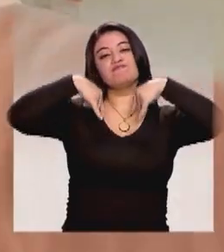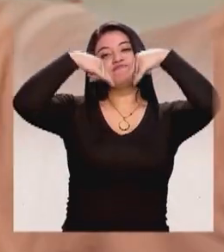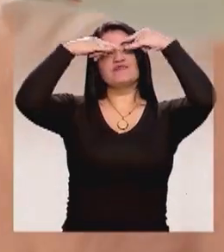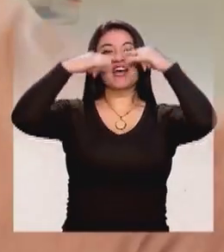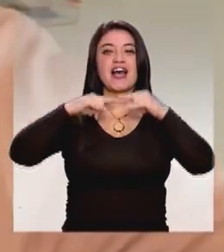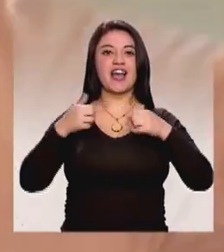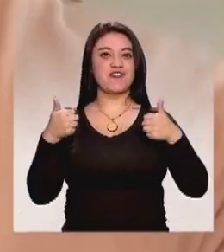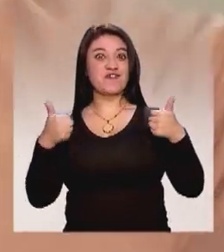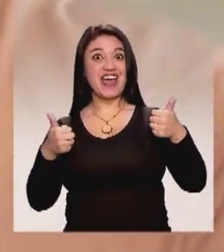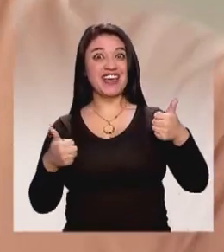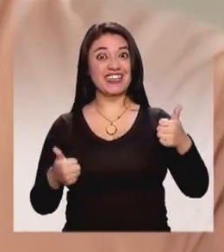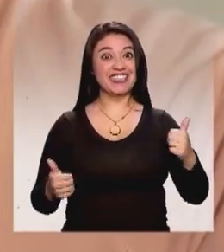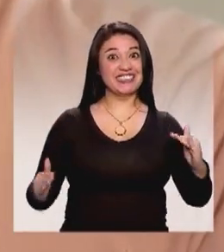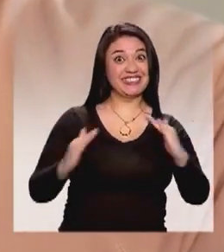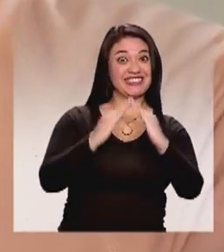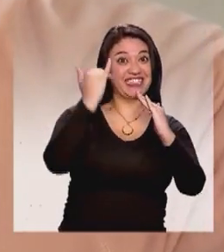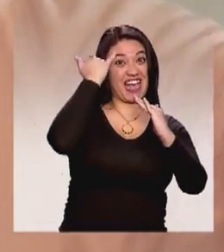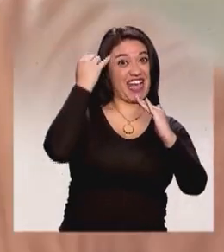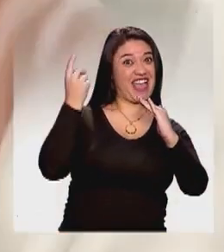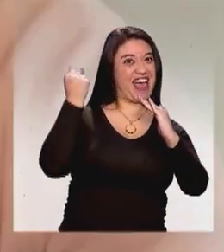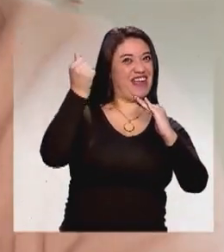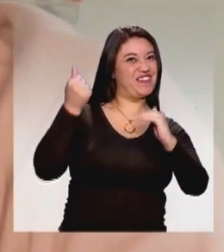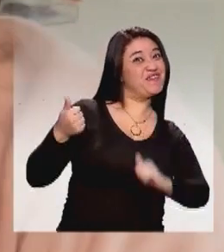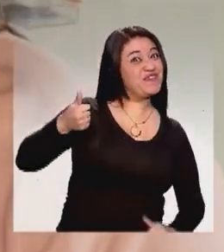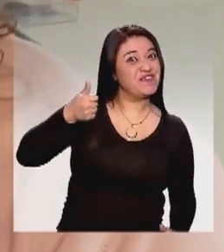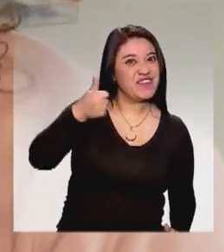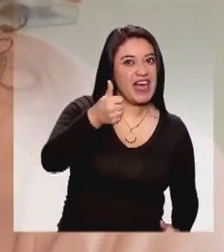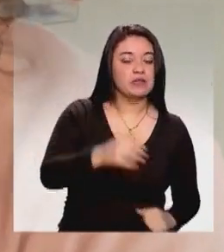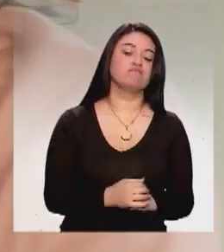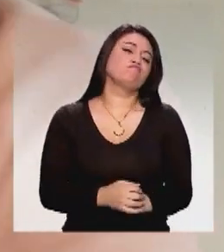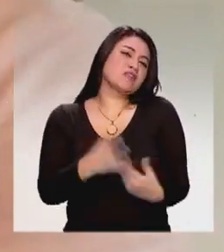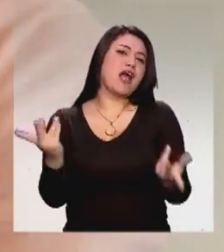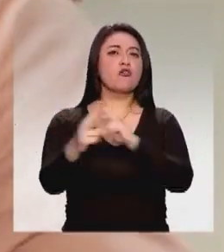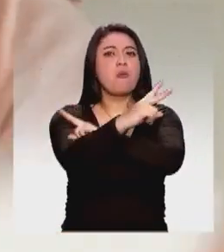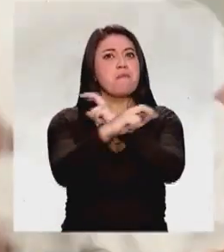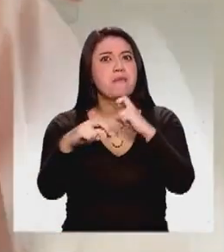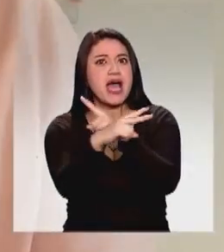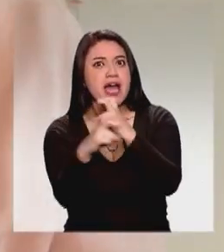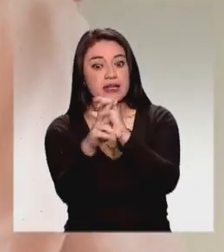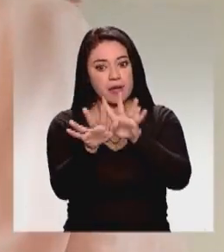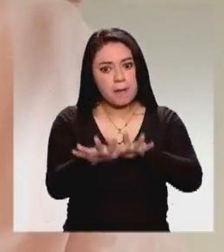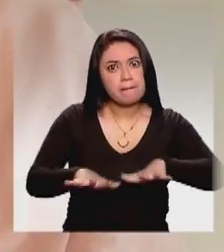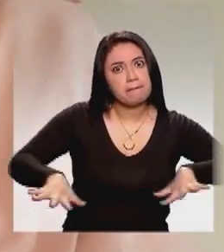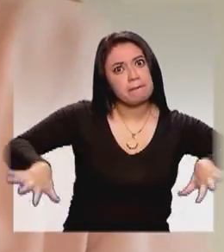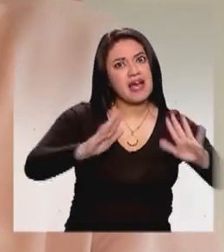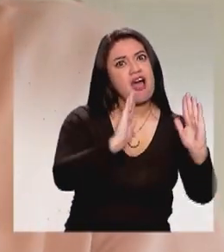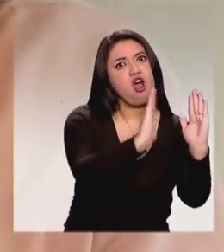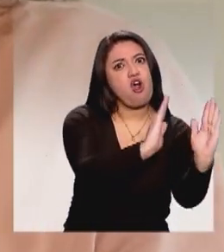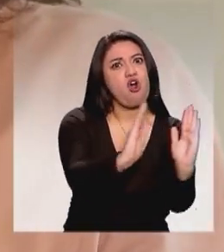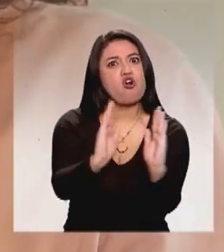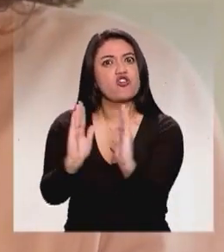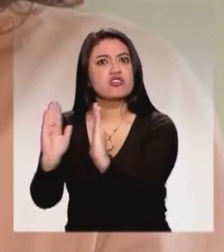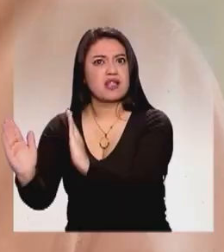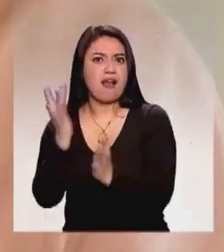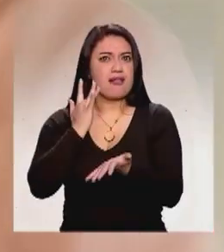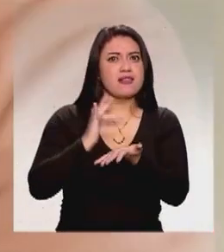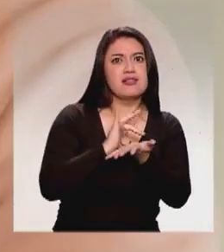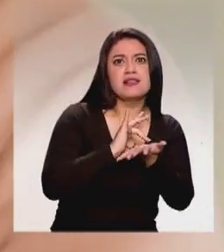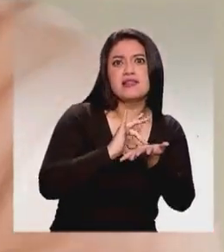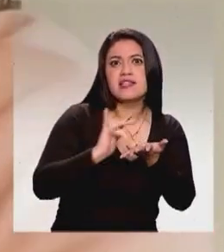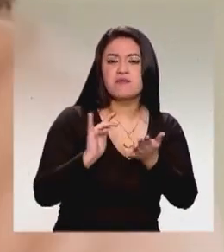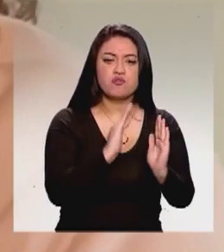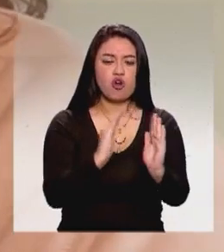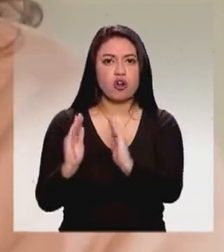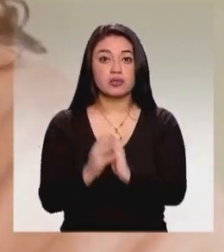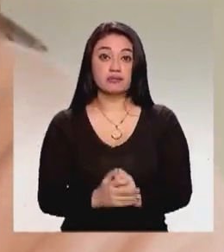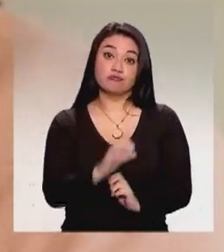que, ¡eureka! Porque como en el parque, también hay que tener nuestros espacios ordenados y en armonía. Niñas y